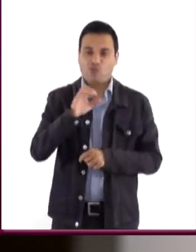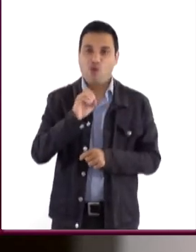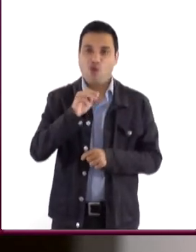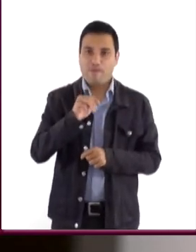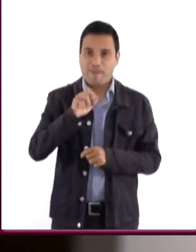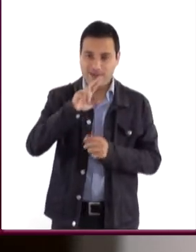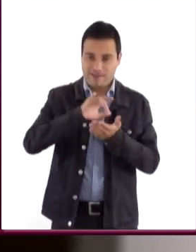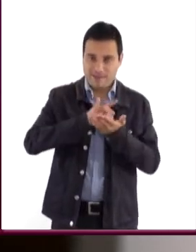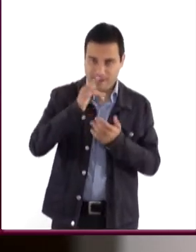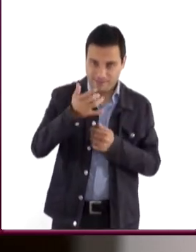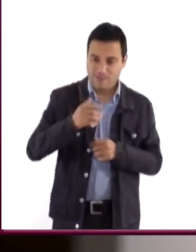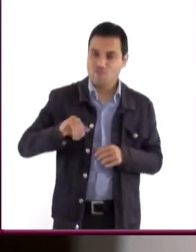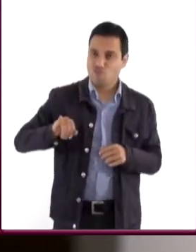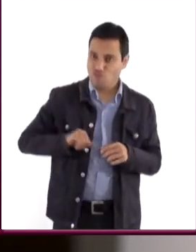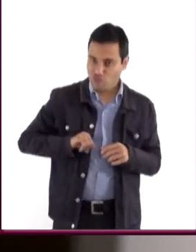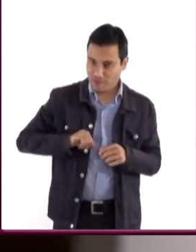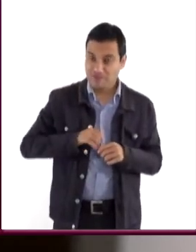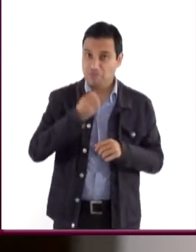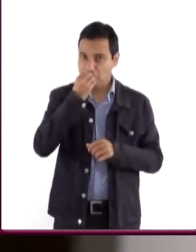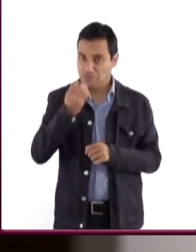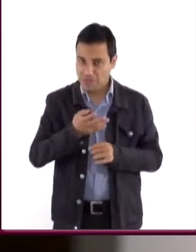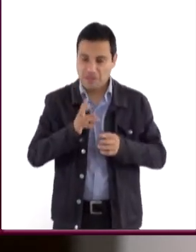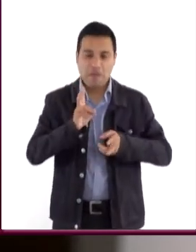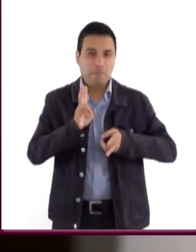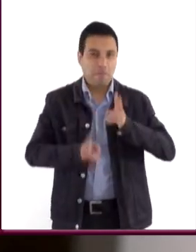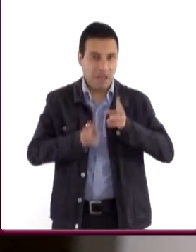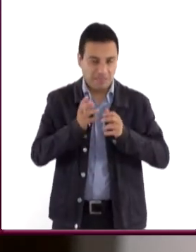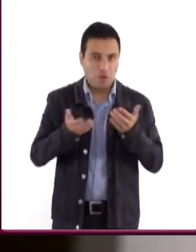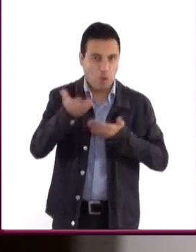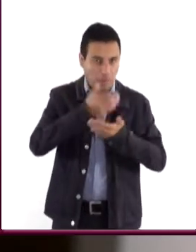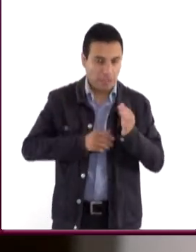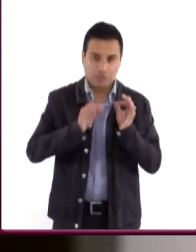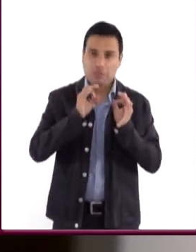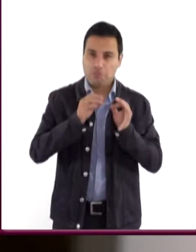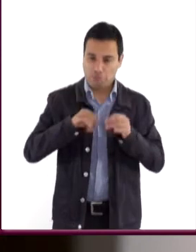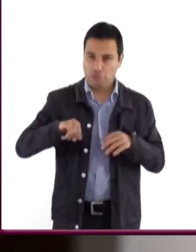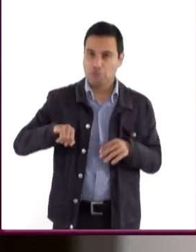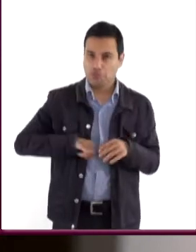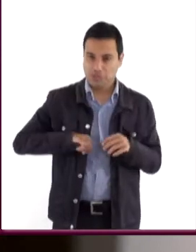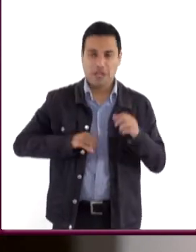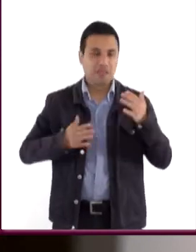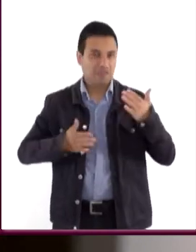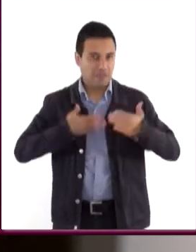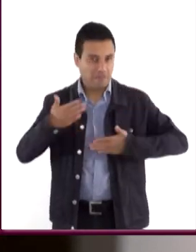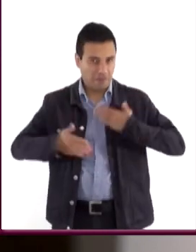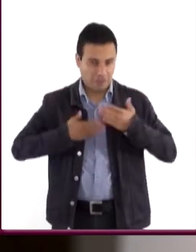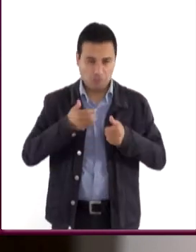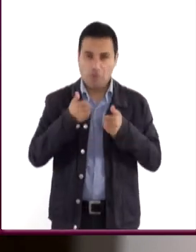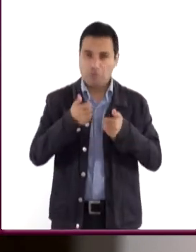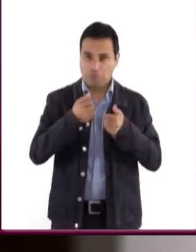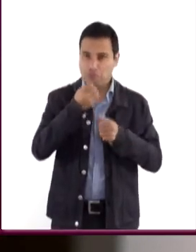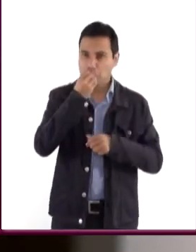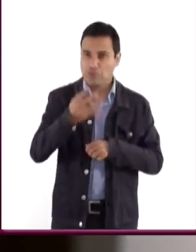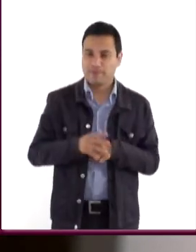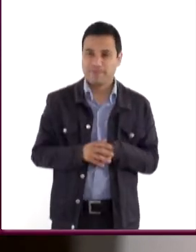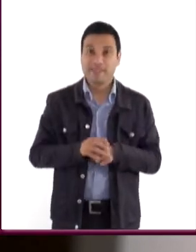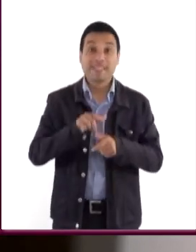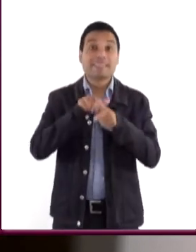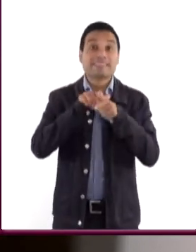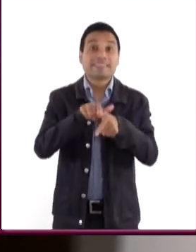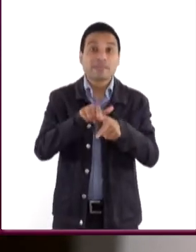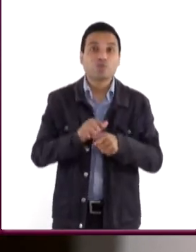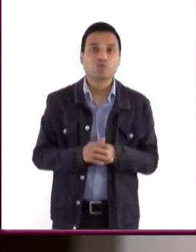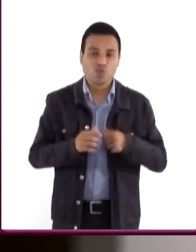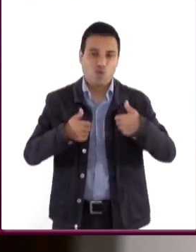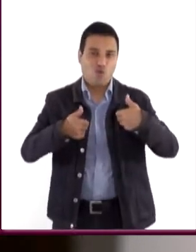muy interesante tu conversación, lo que nos compartes, muy, muy, muy, muy, muy divertido, muy entretenida entrevista y nosotros continuamos